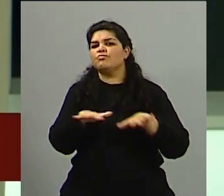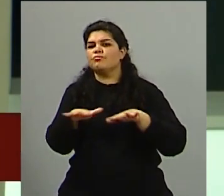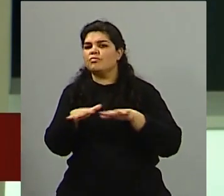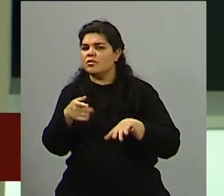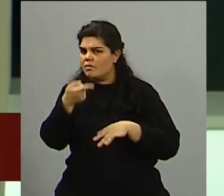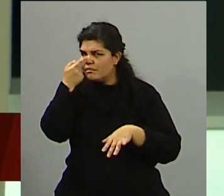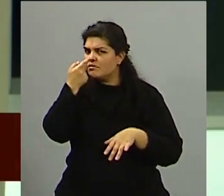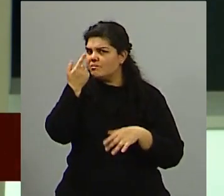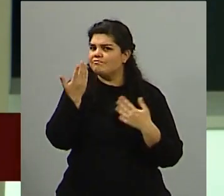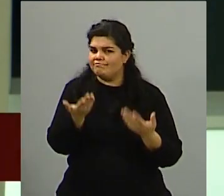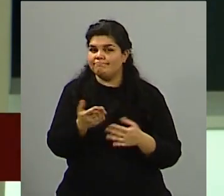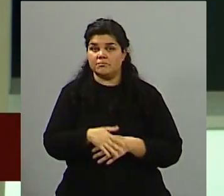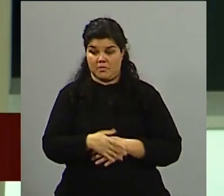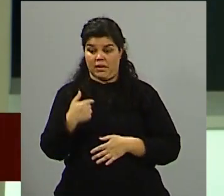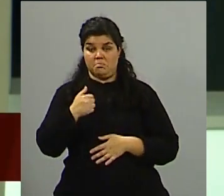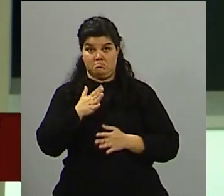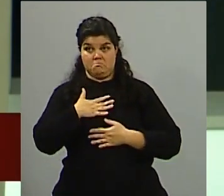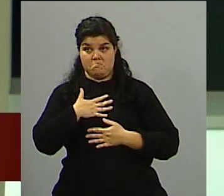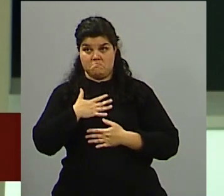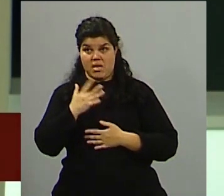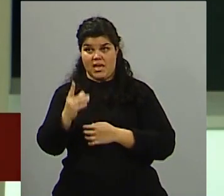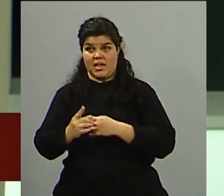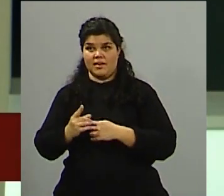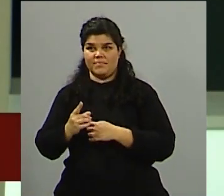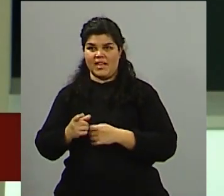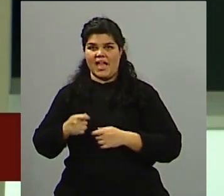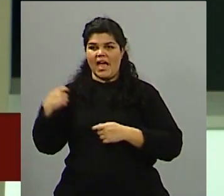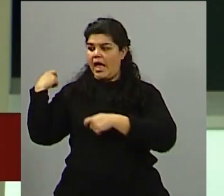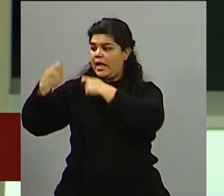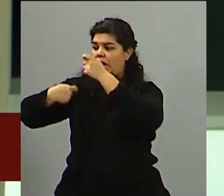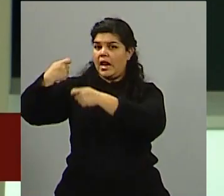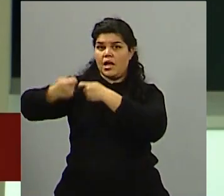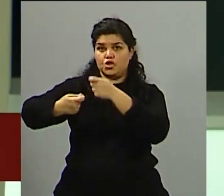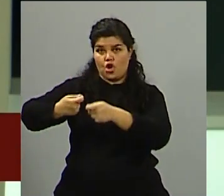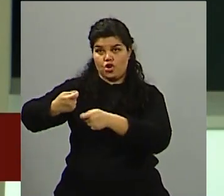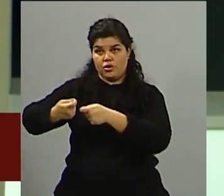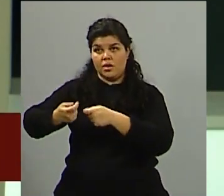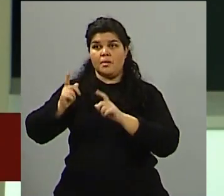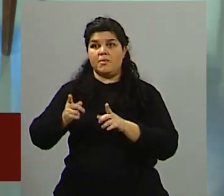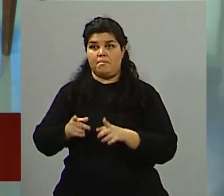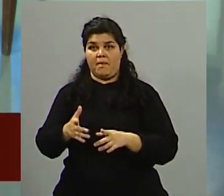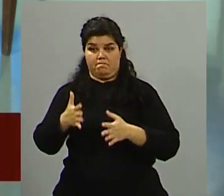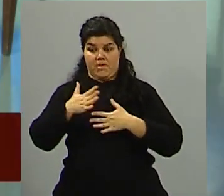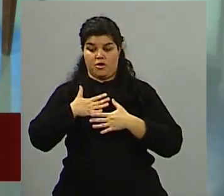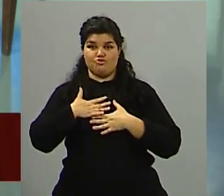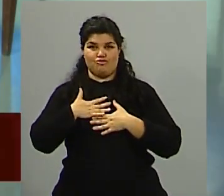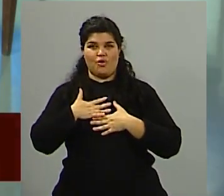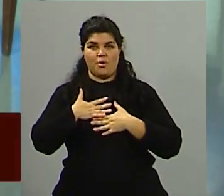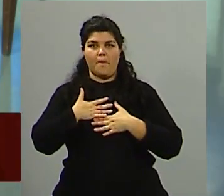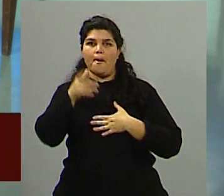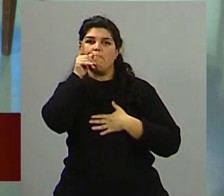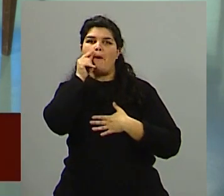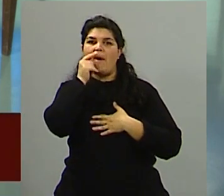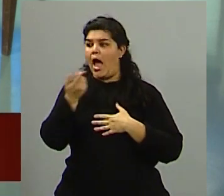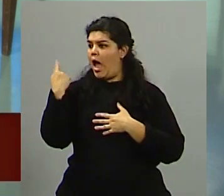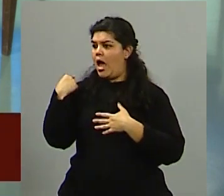mi generación, es la primera generación que va a ser más pobre que la generación anterior. Es decir, nosotros vamos a ser más pobres que nuestros padres. Y eso es porque la situación,